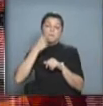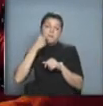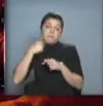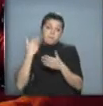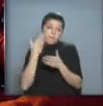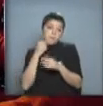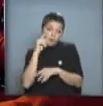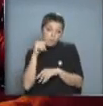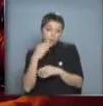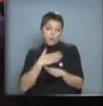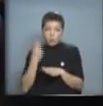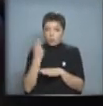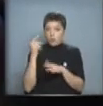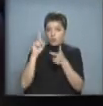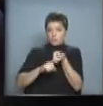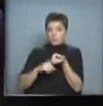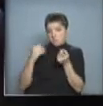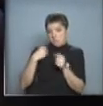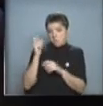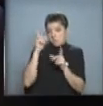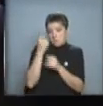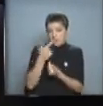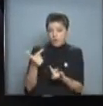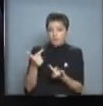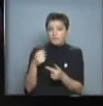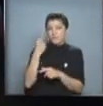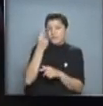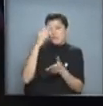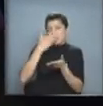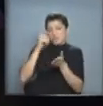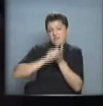tengo problema. Ah, ok. Es un papel firmado que señorita. No va a cambiar la relación.